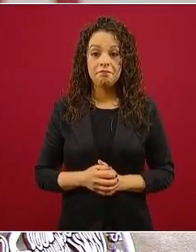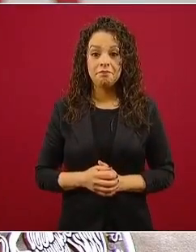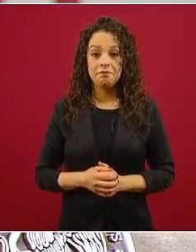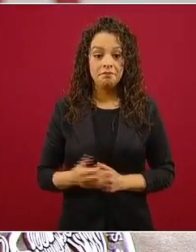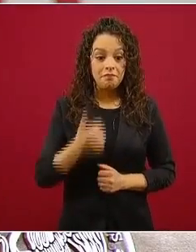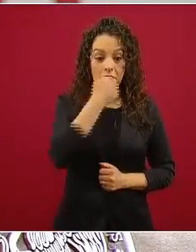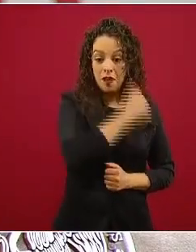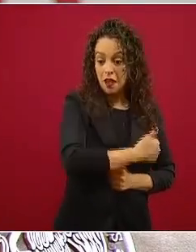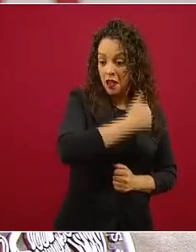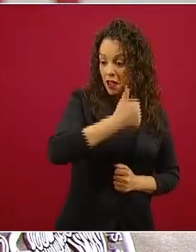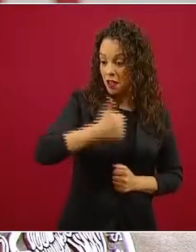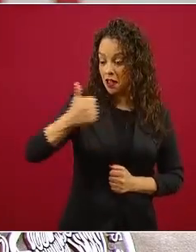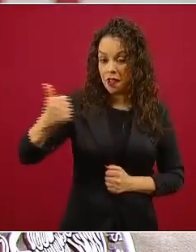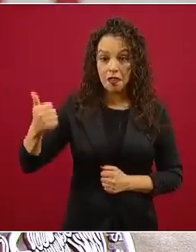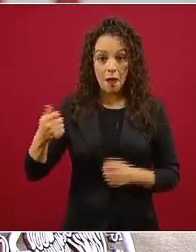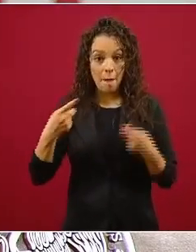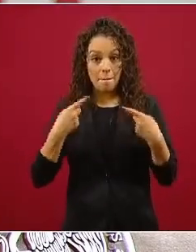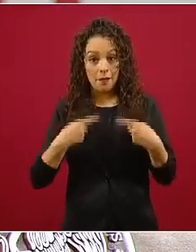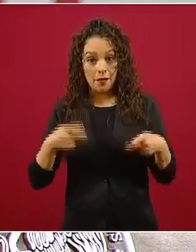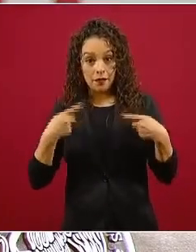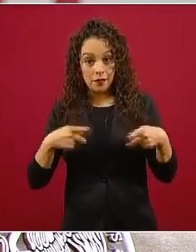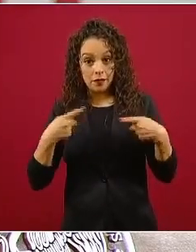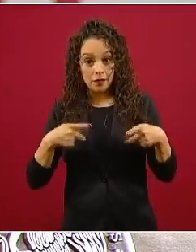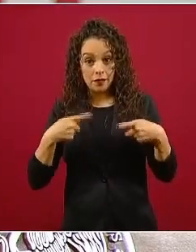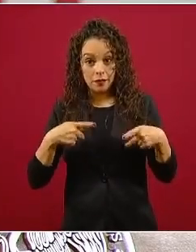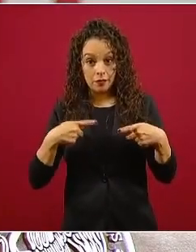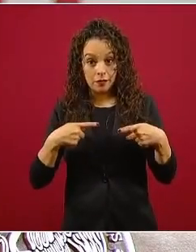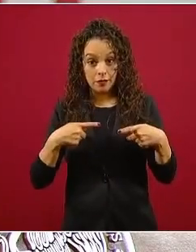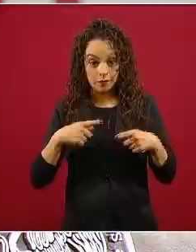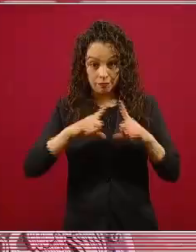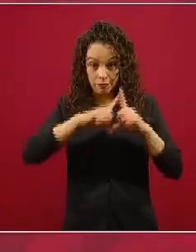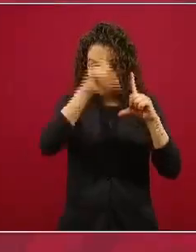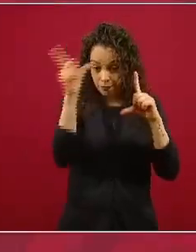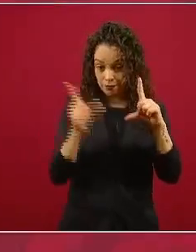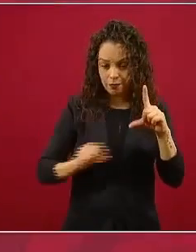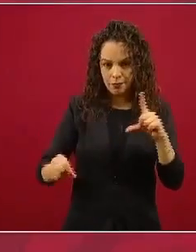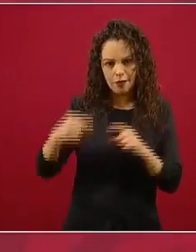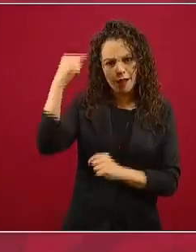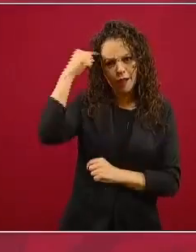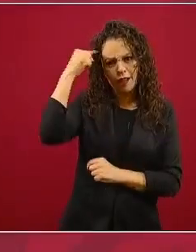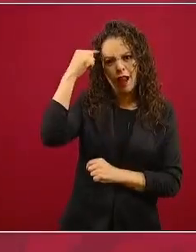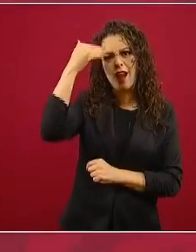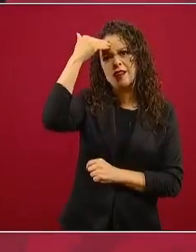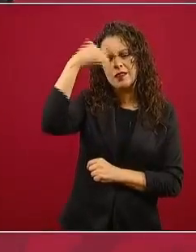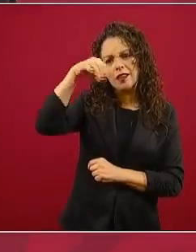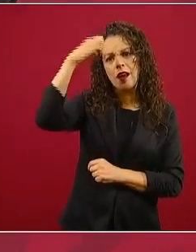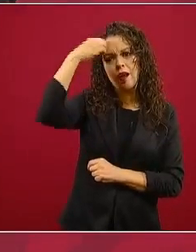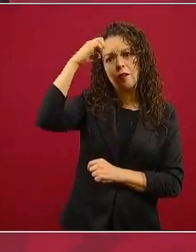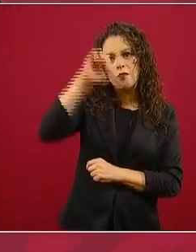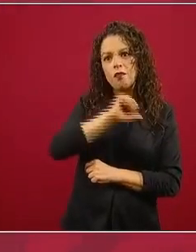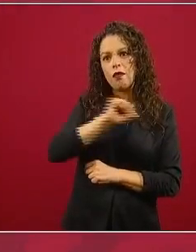cada ciudadano es un economista, sobre todo, imagínense